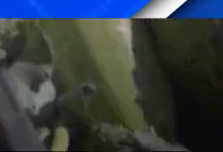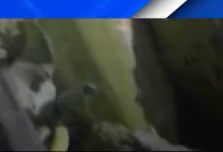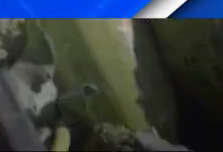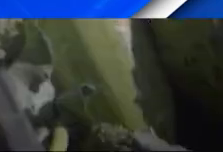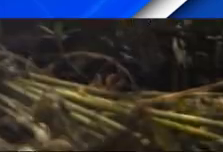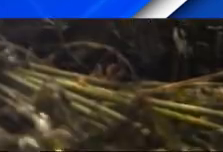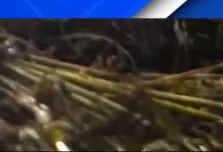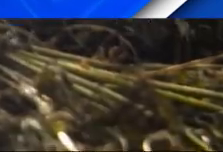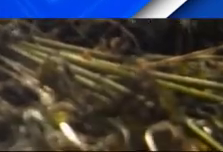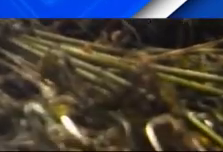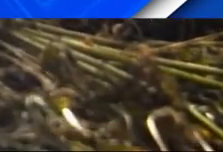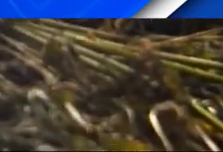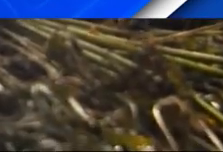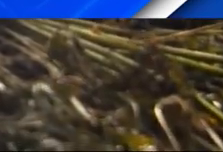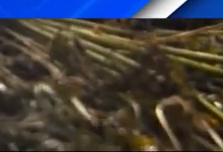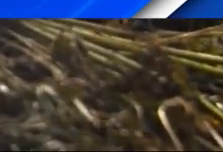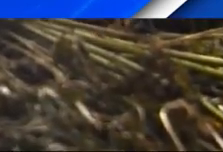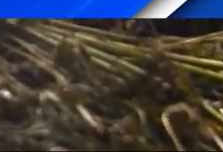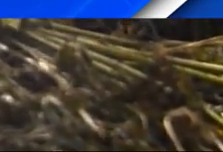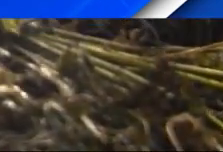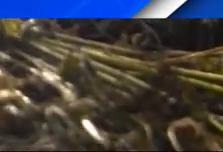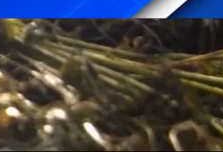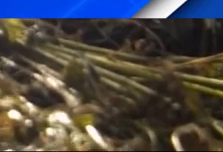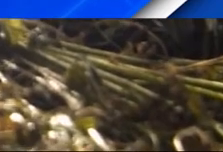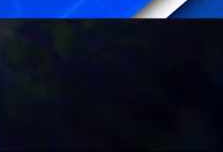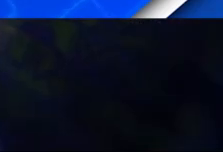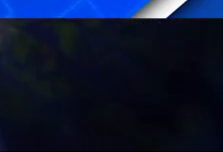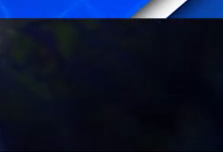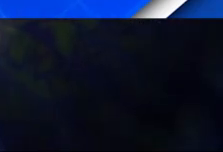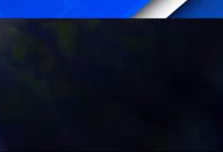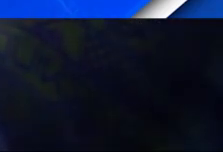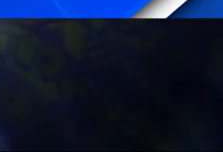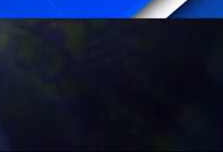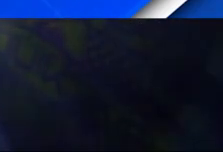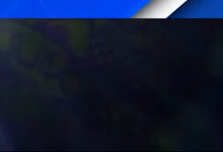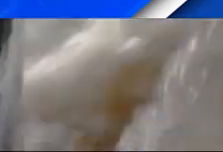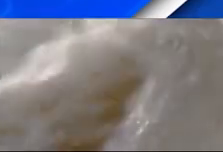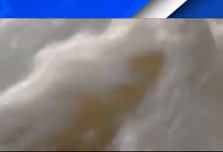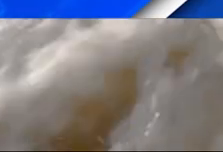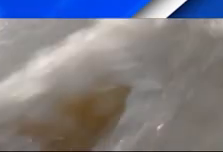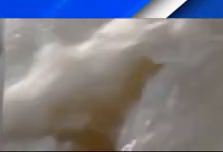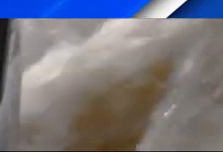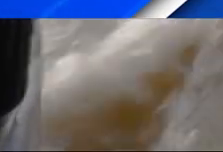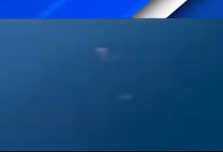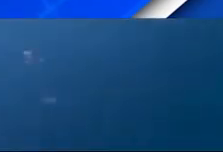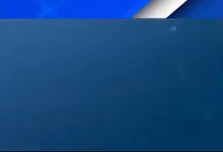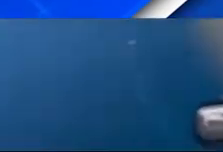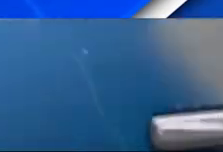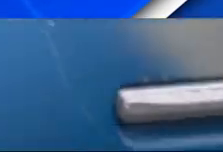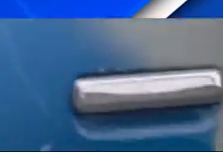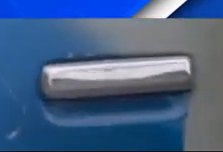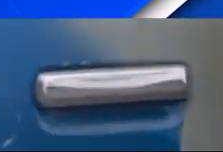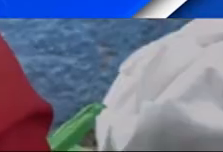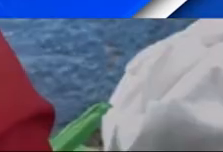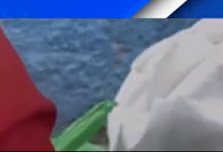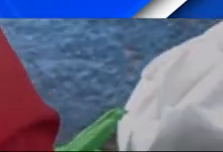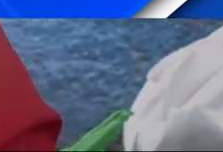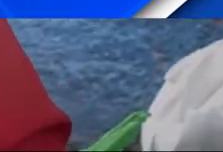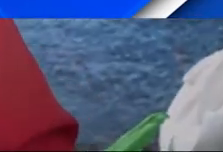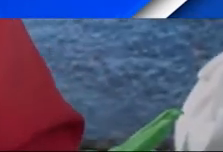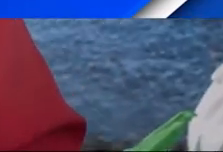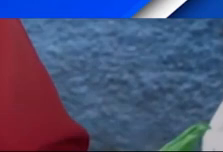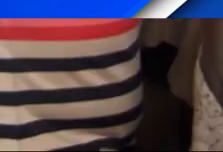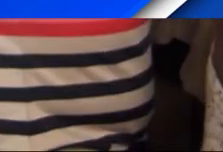trabajadora? Sánchez destacó algunos avances que han venido obteniendo la clase trabajadora. Hoy que